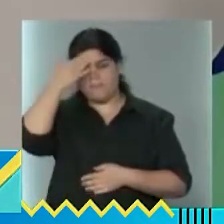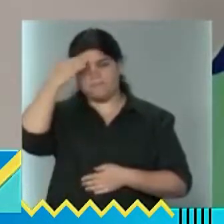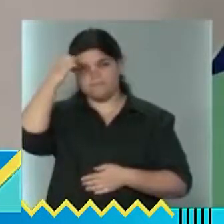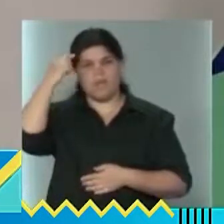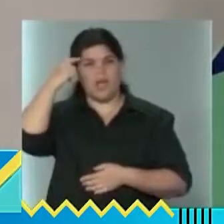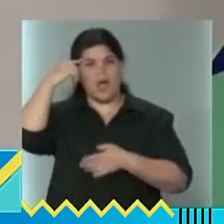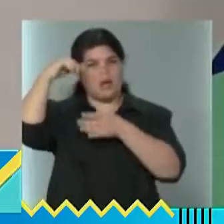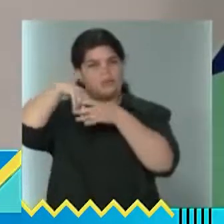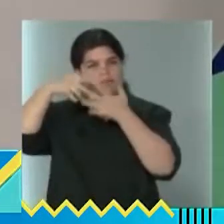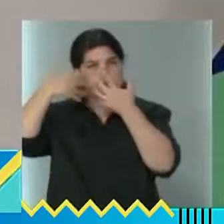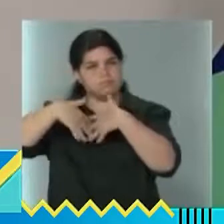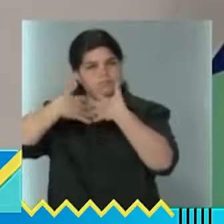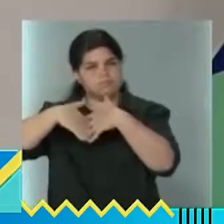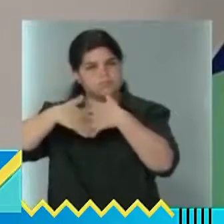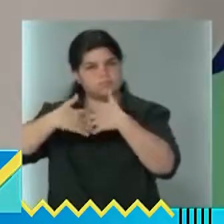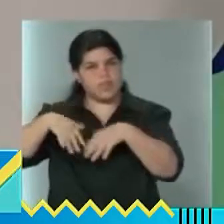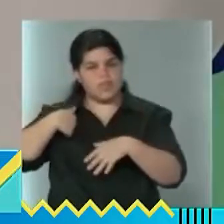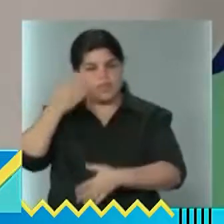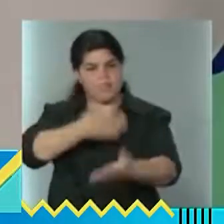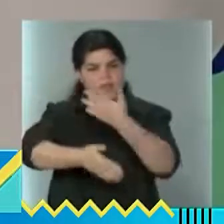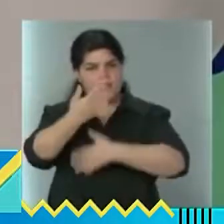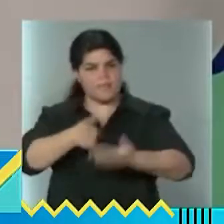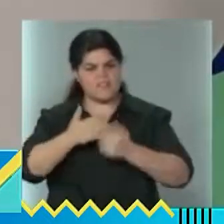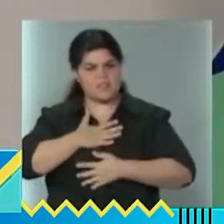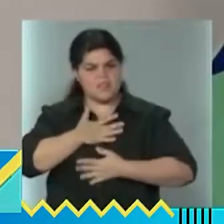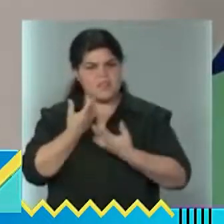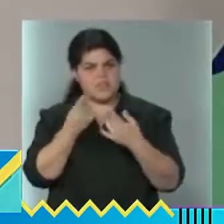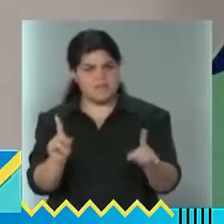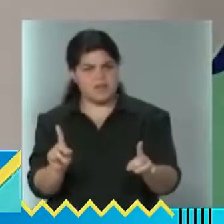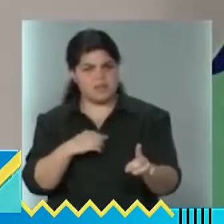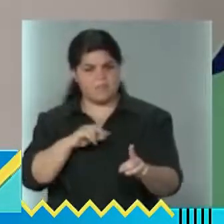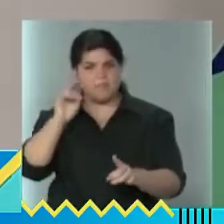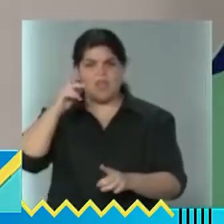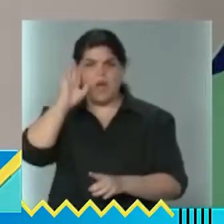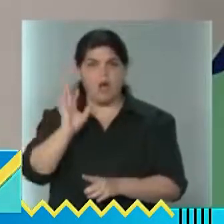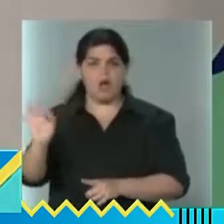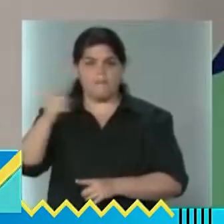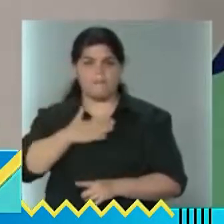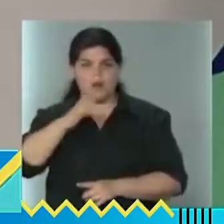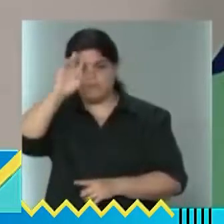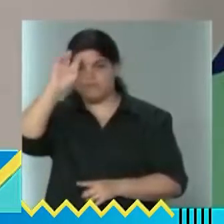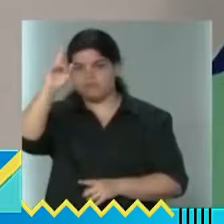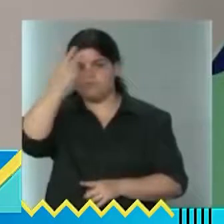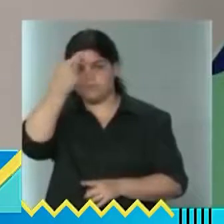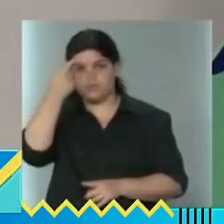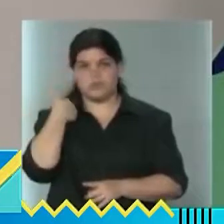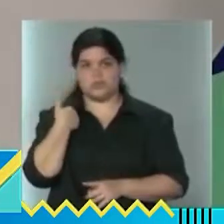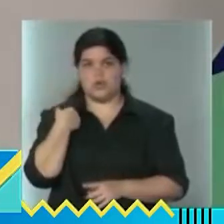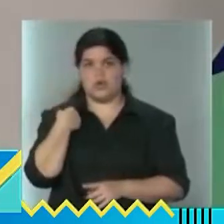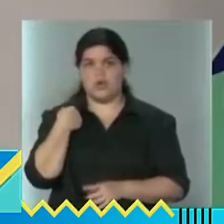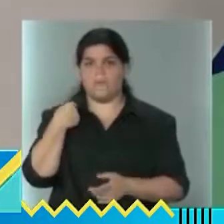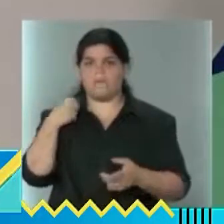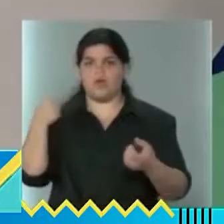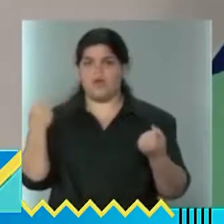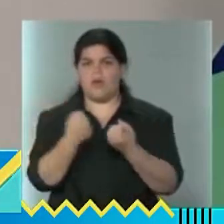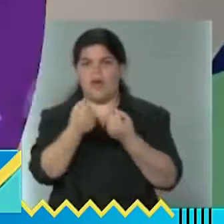como lo que yo concebía por una discapacidad era muy diferente, o sea, mi percepción cambió mucho. Yo tuve un accidente con un tractor y cuando yo me